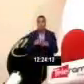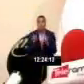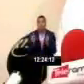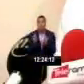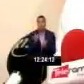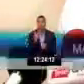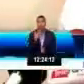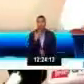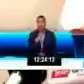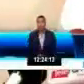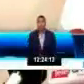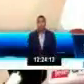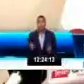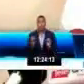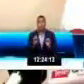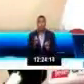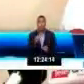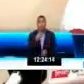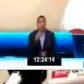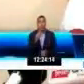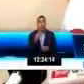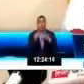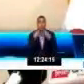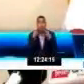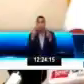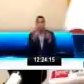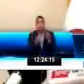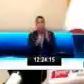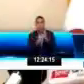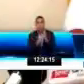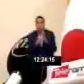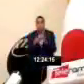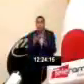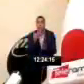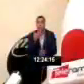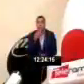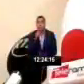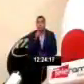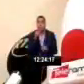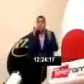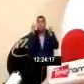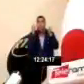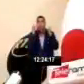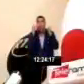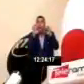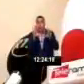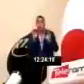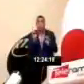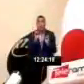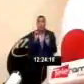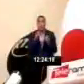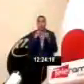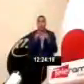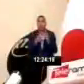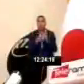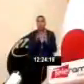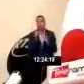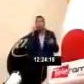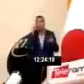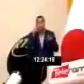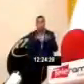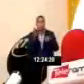empezó como, o lo que se dibujó, se presentó como un paro o como una muestra